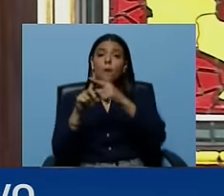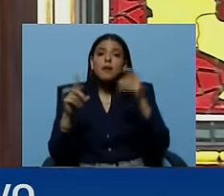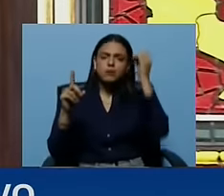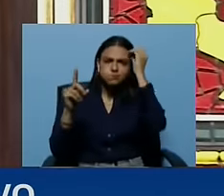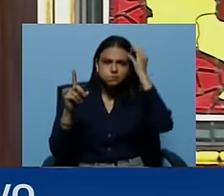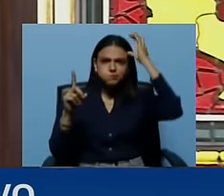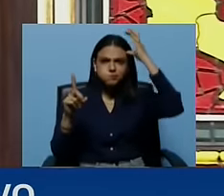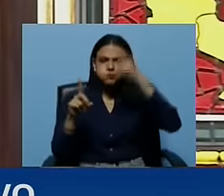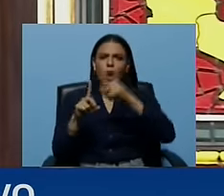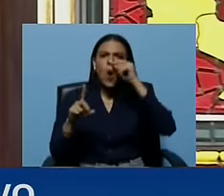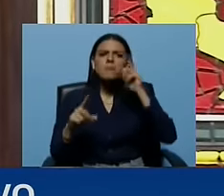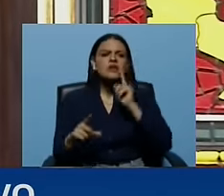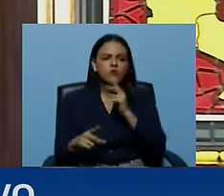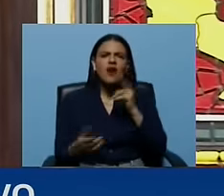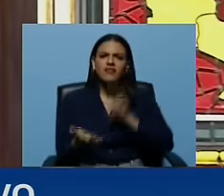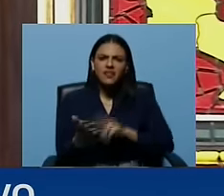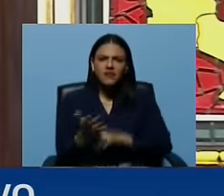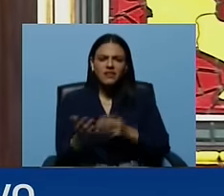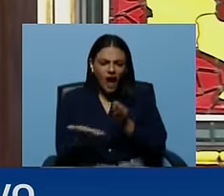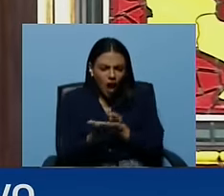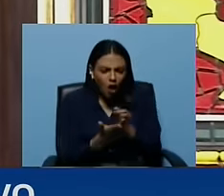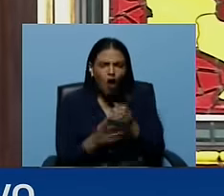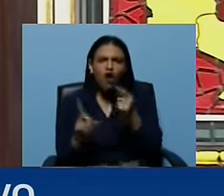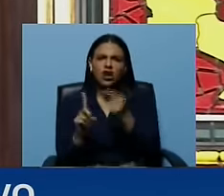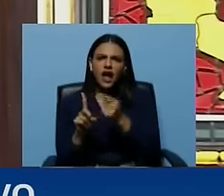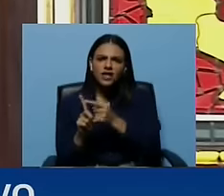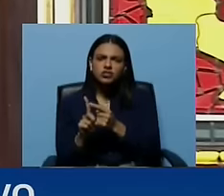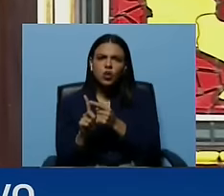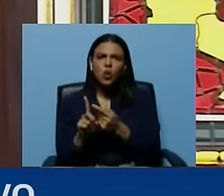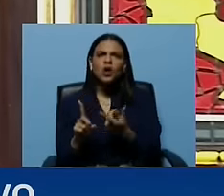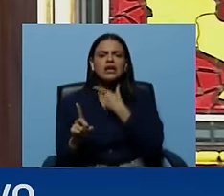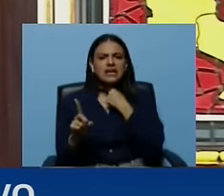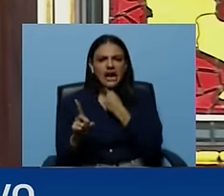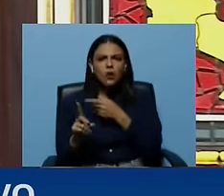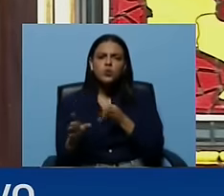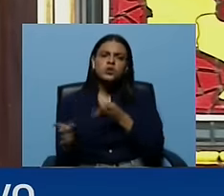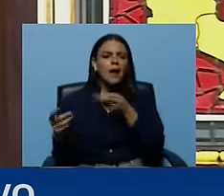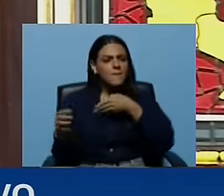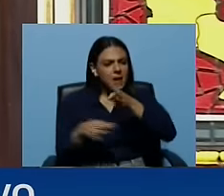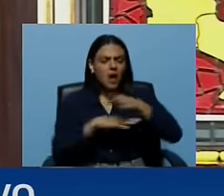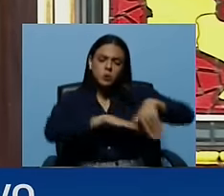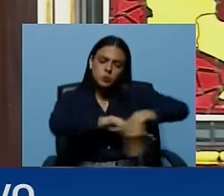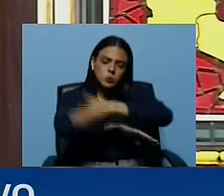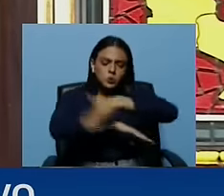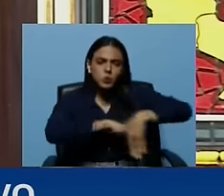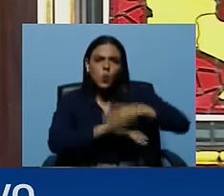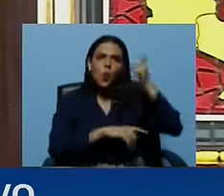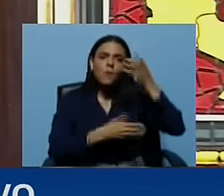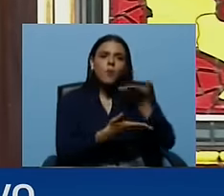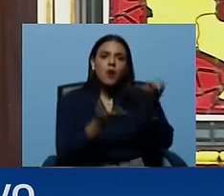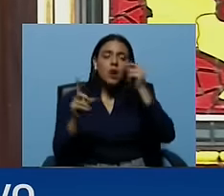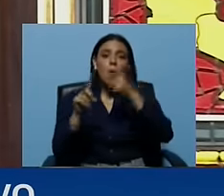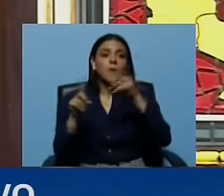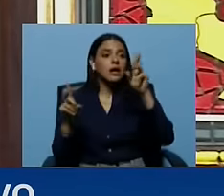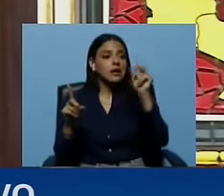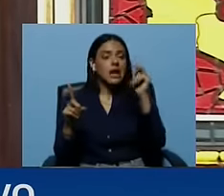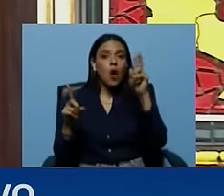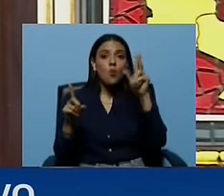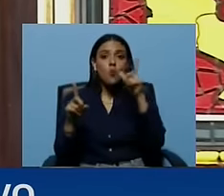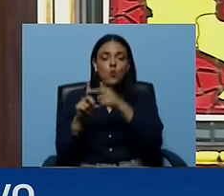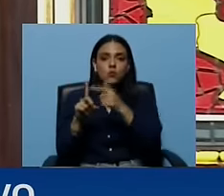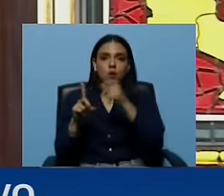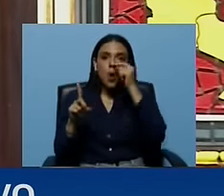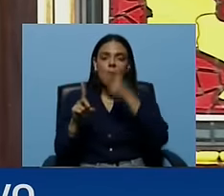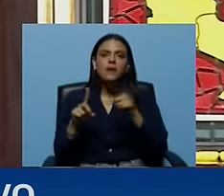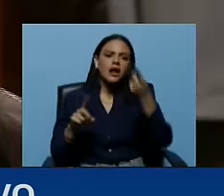una gran honestidad, y además también le gusta caminar por las calles del pueblo, el general Raúl Paredes, para